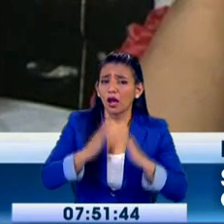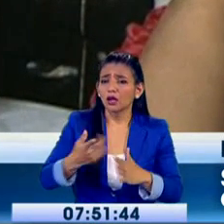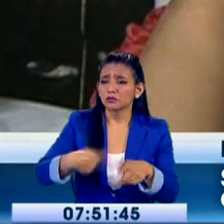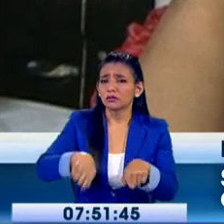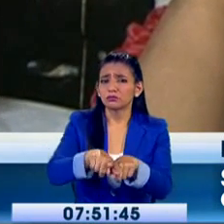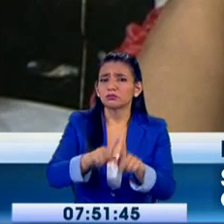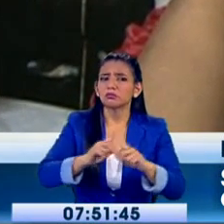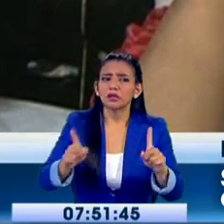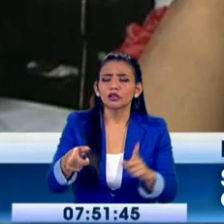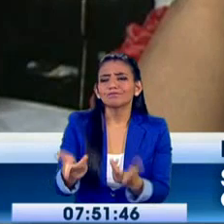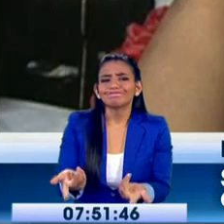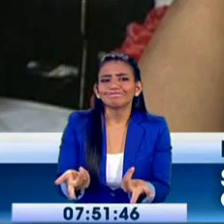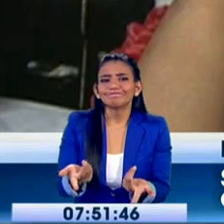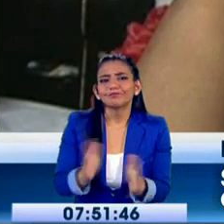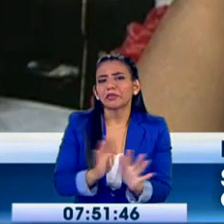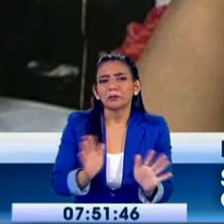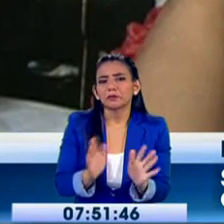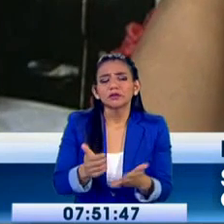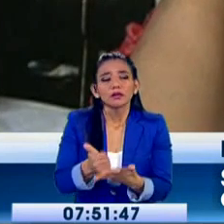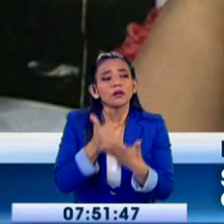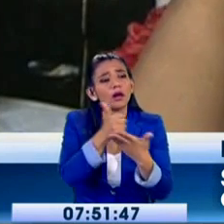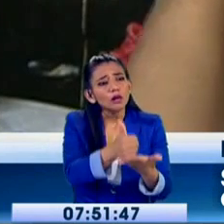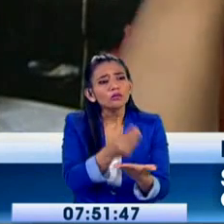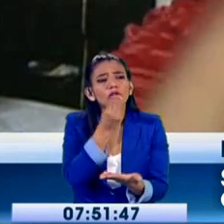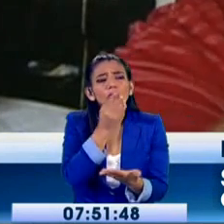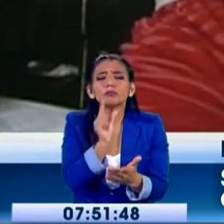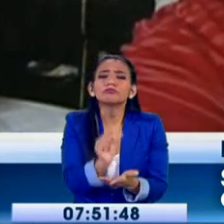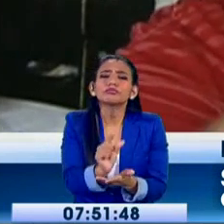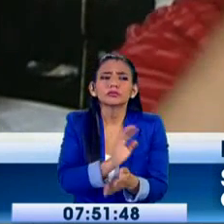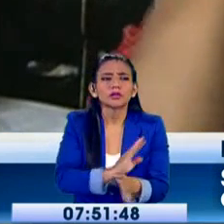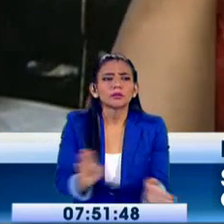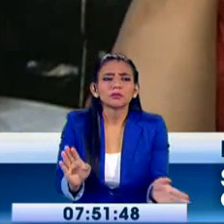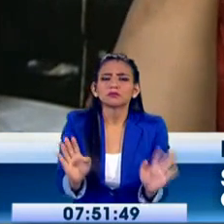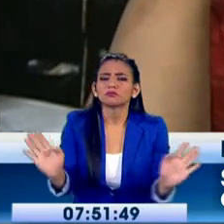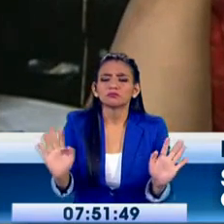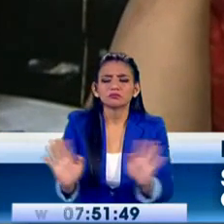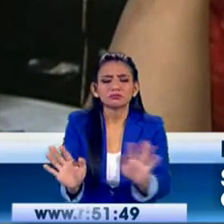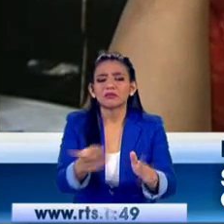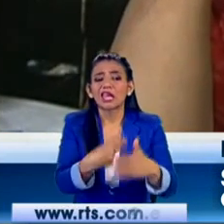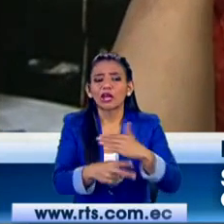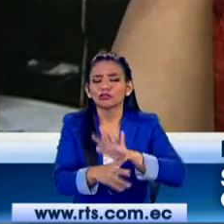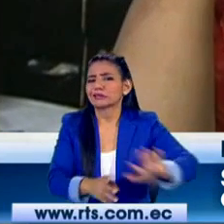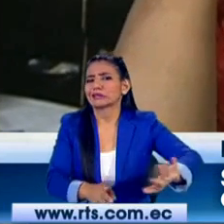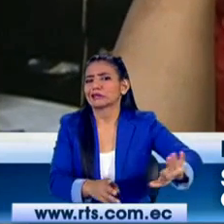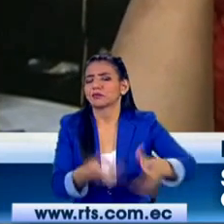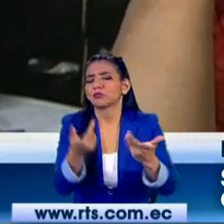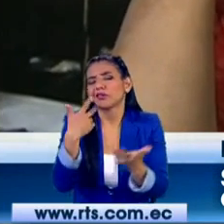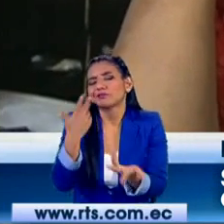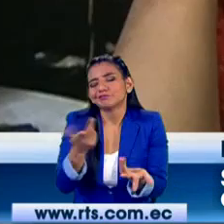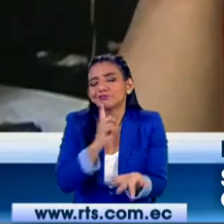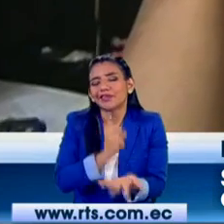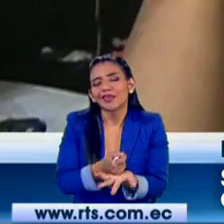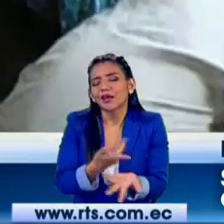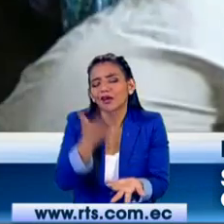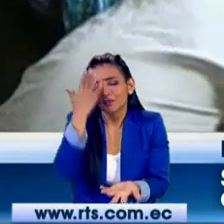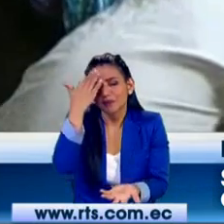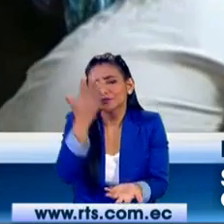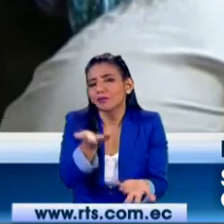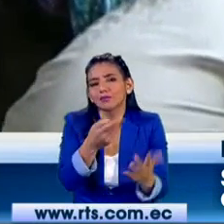el papá del último niño nomás. Solo me ayuda para la comida y no quiere saber nada, no quiere saber nada. Dice que están perdidos, no quiere